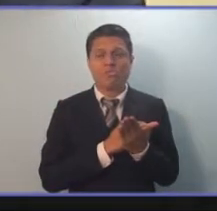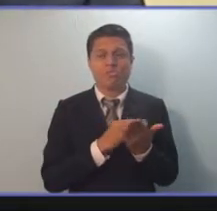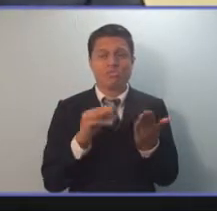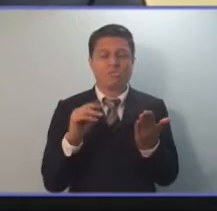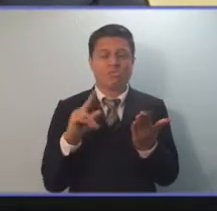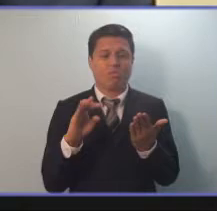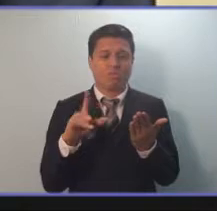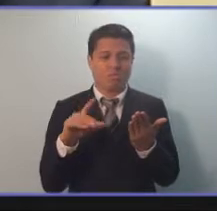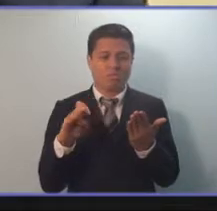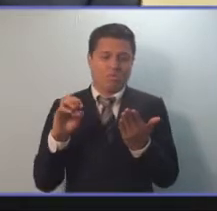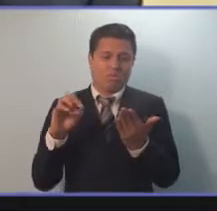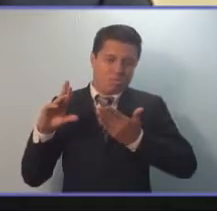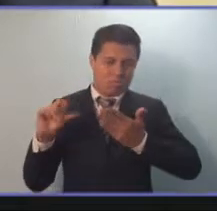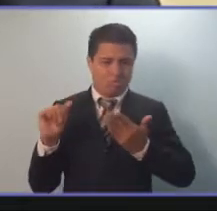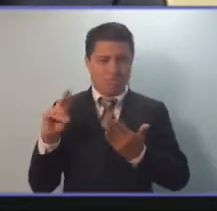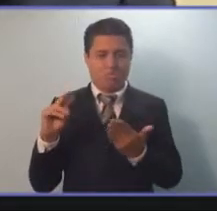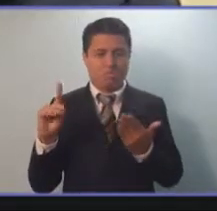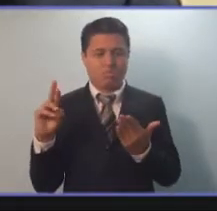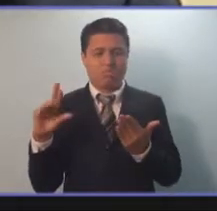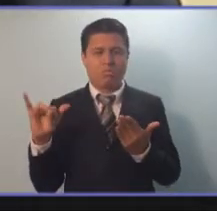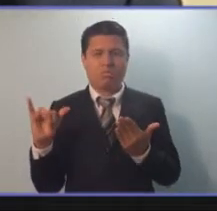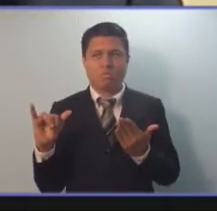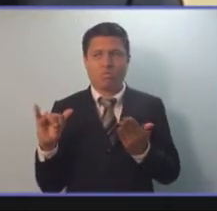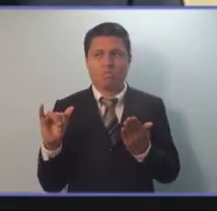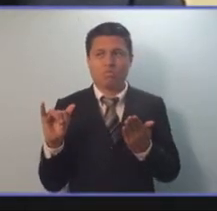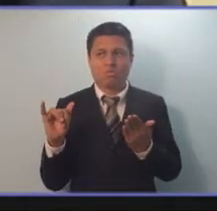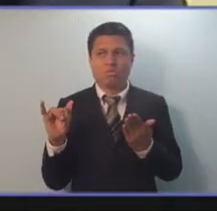Manuel Orlando Cabrera Candray,